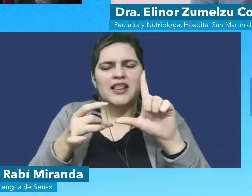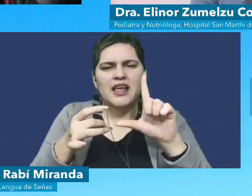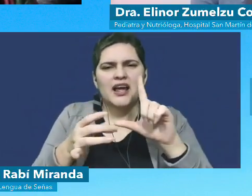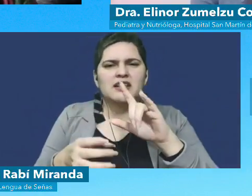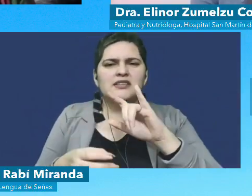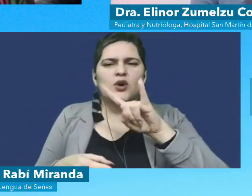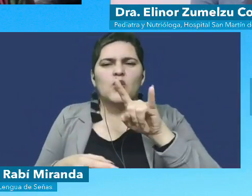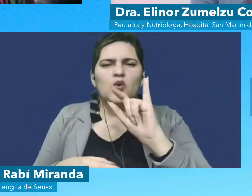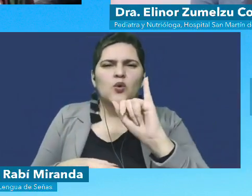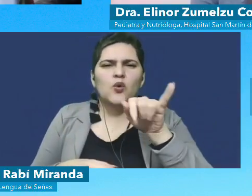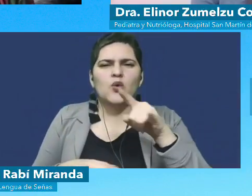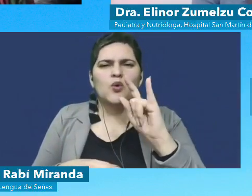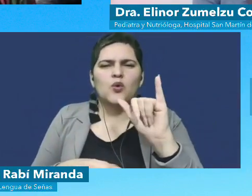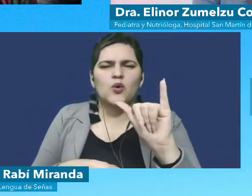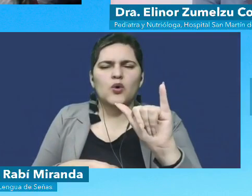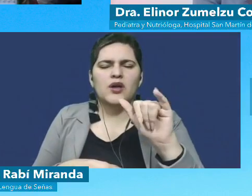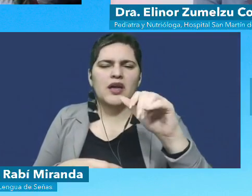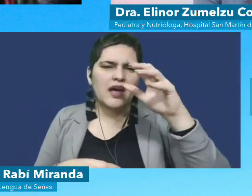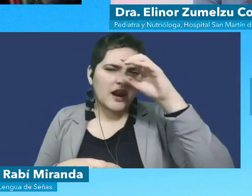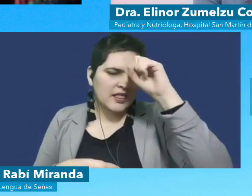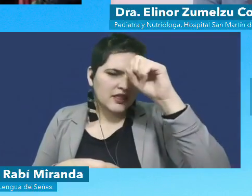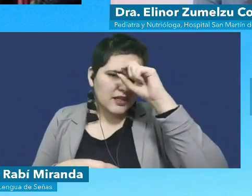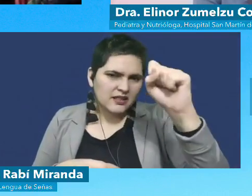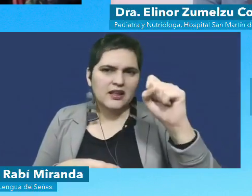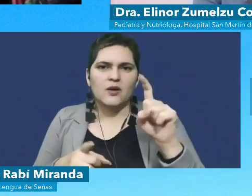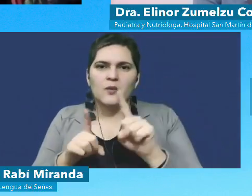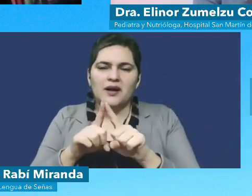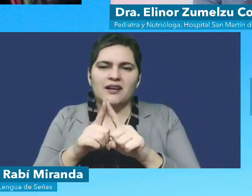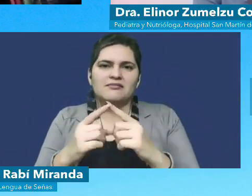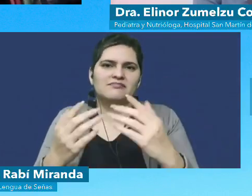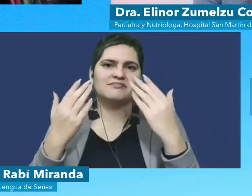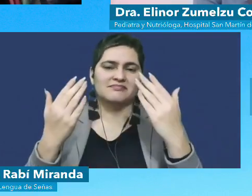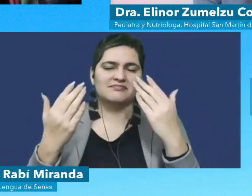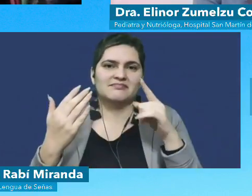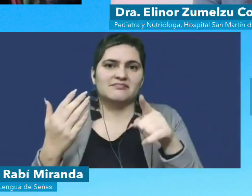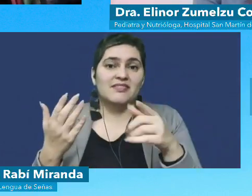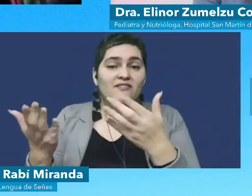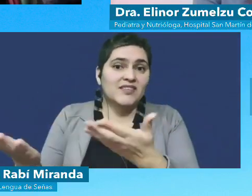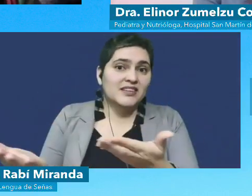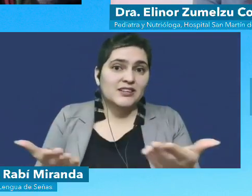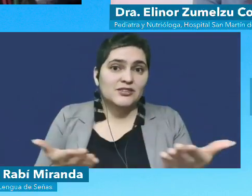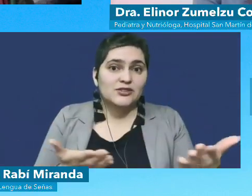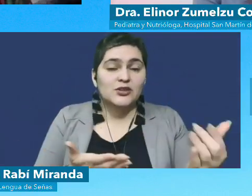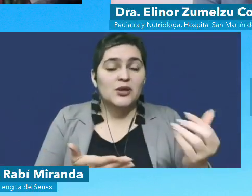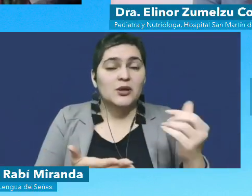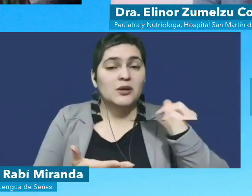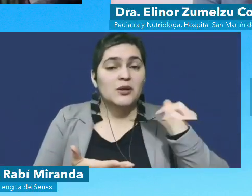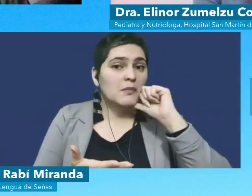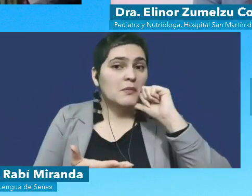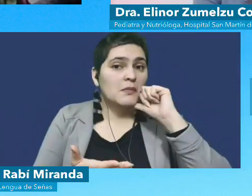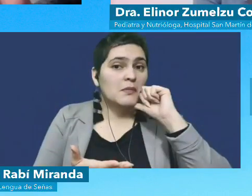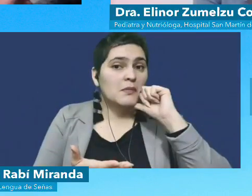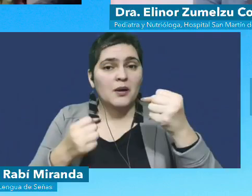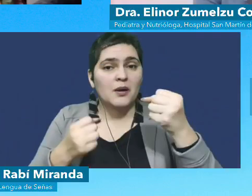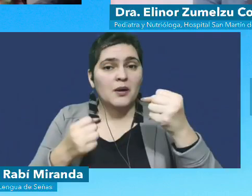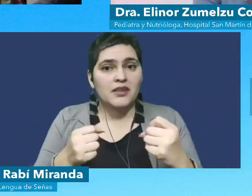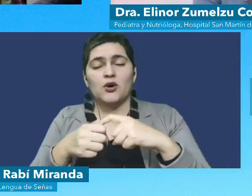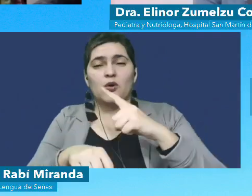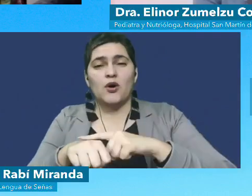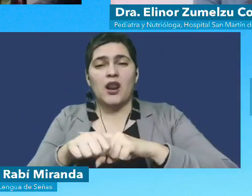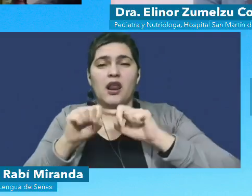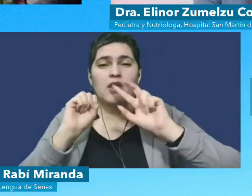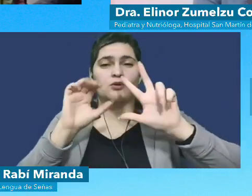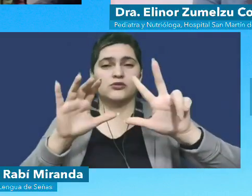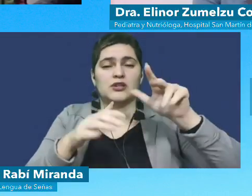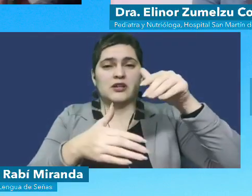nos haya quedado nadie en el tintero. La invitación es para que sigamos mañana también conectados a contar de las 20 horas. Recuerden que esto está siendo